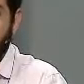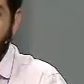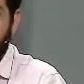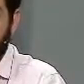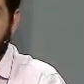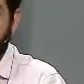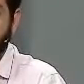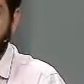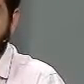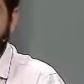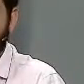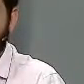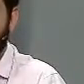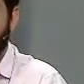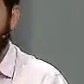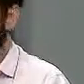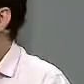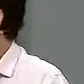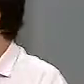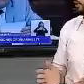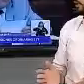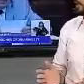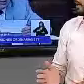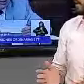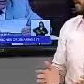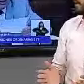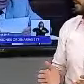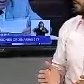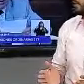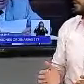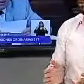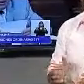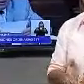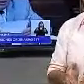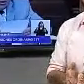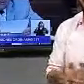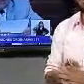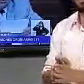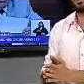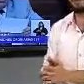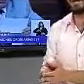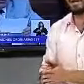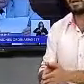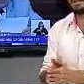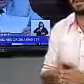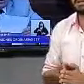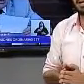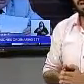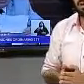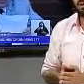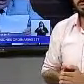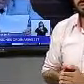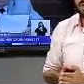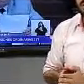de Justicia, hablamos de Valerio, que argumentó que tienen que ver ahora si es constitucional o no es constitucional. Él espera que